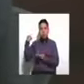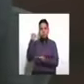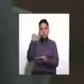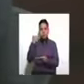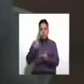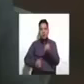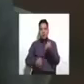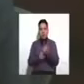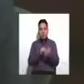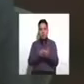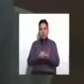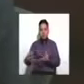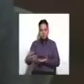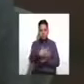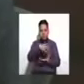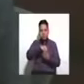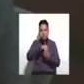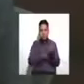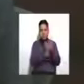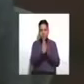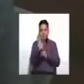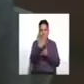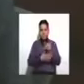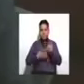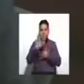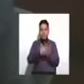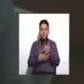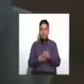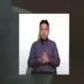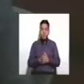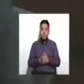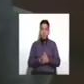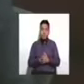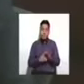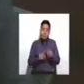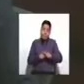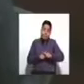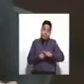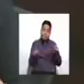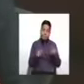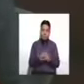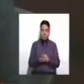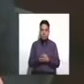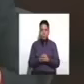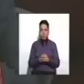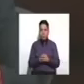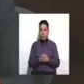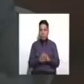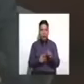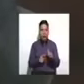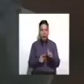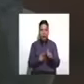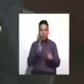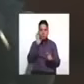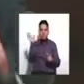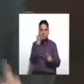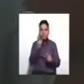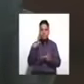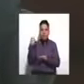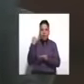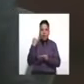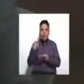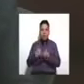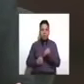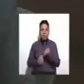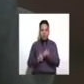la financiera de desarrollo nacional. Pero cuando se dieron cuenta que había que capitalizarla,